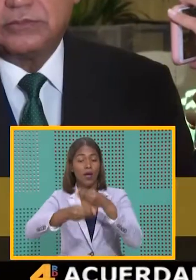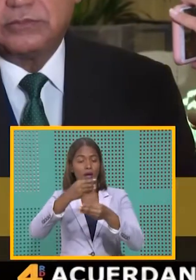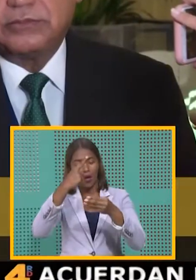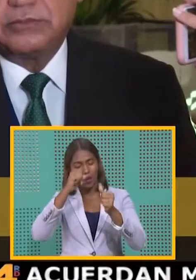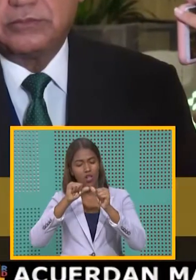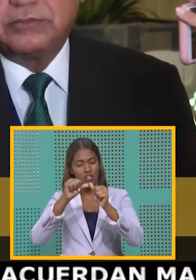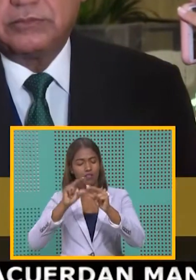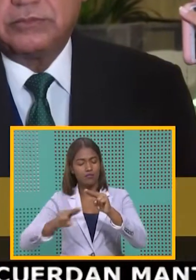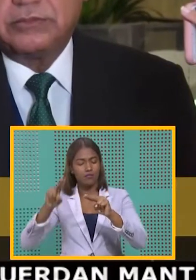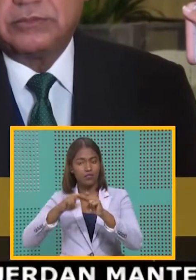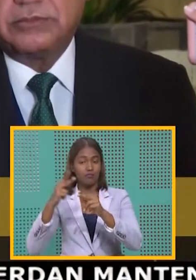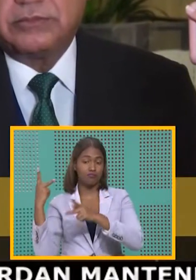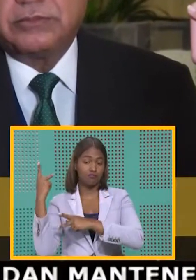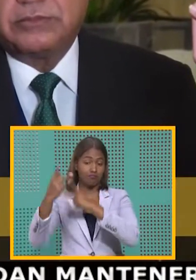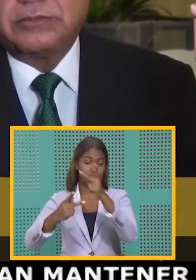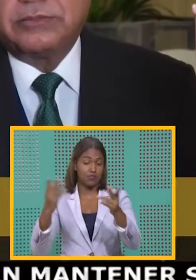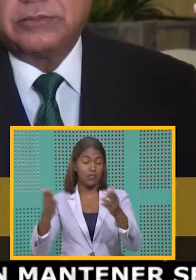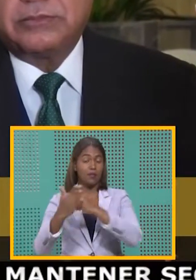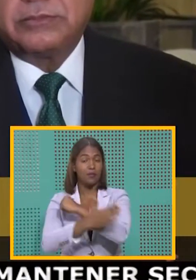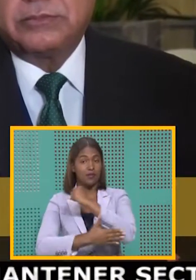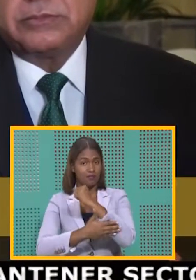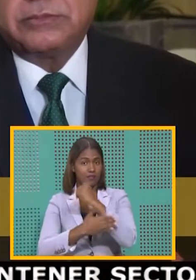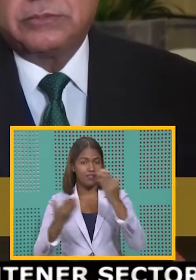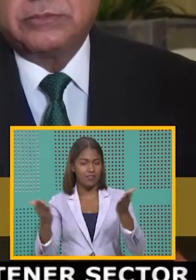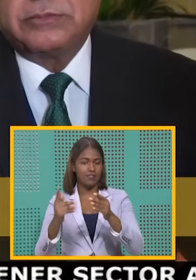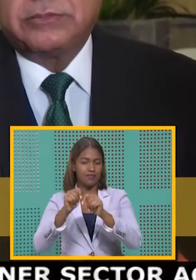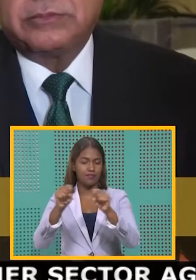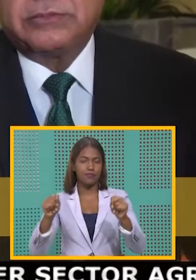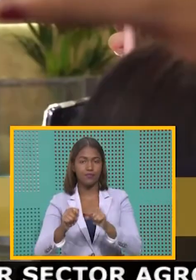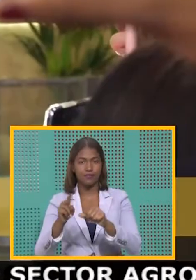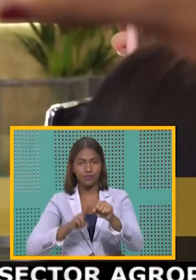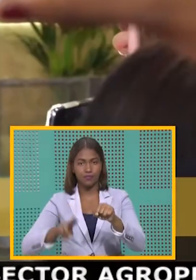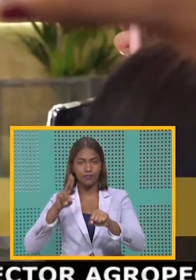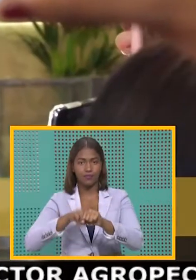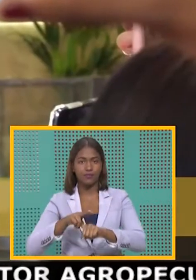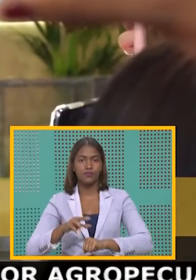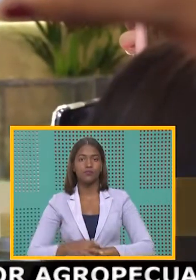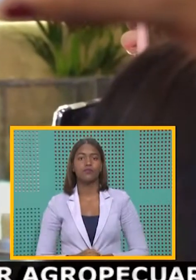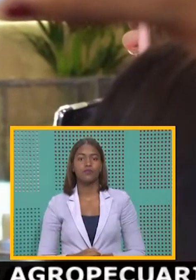continuar incrementando la llegada de turistas galos al territorio nacional.